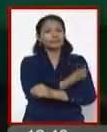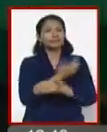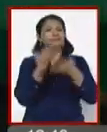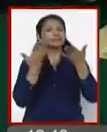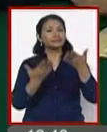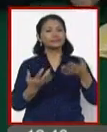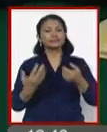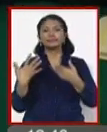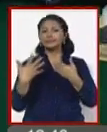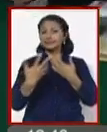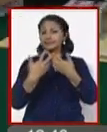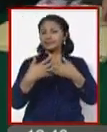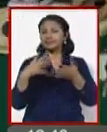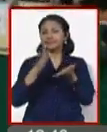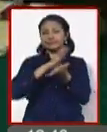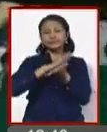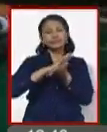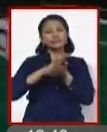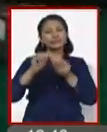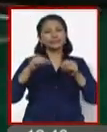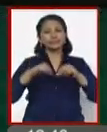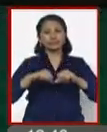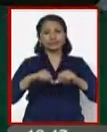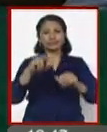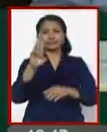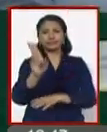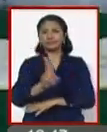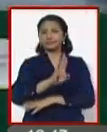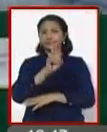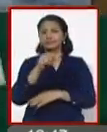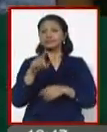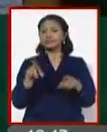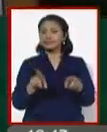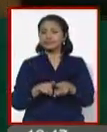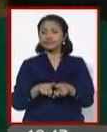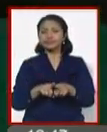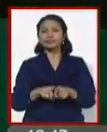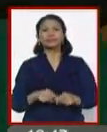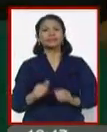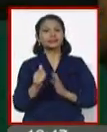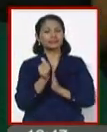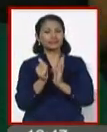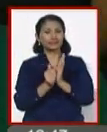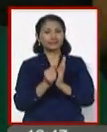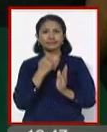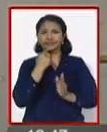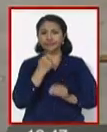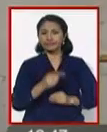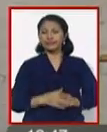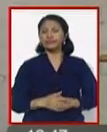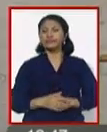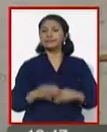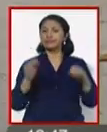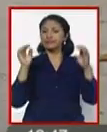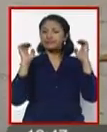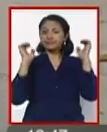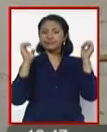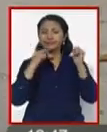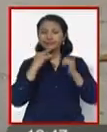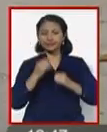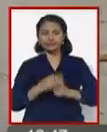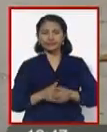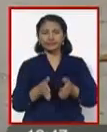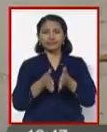una empresa que se adjudicó la limpieza continua de la universidad. De igual forma, el doctor Manfredo Menacho dijo estar en estado de